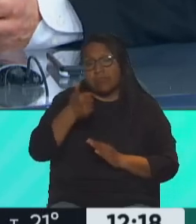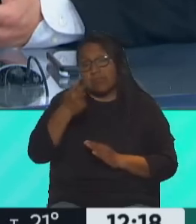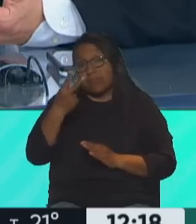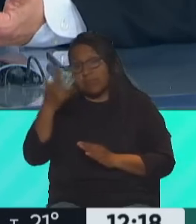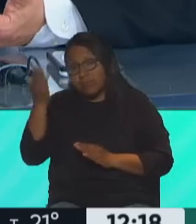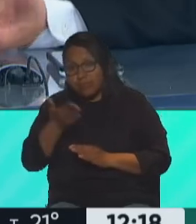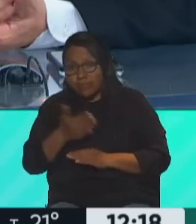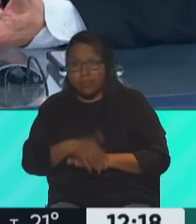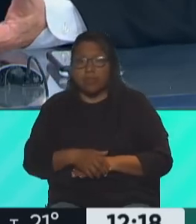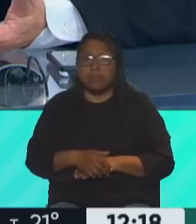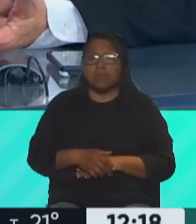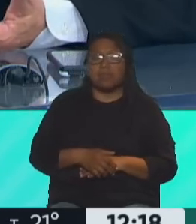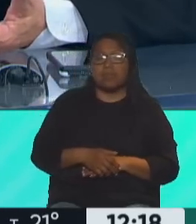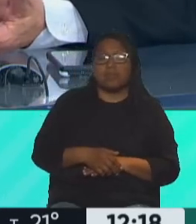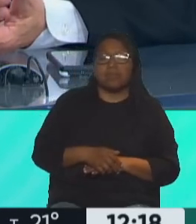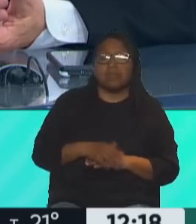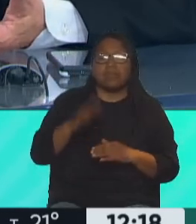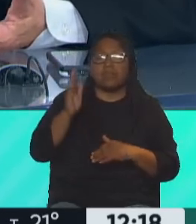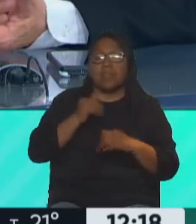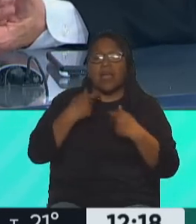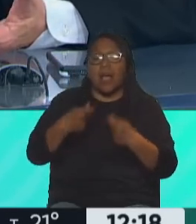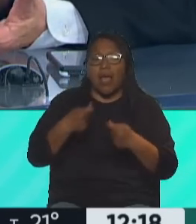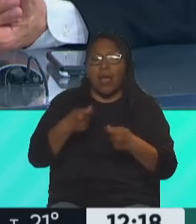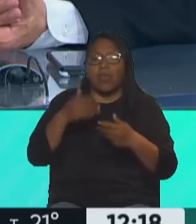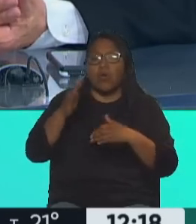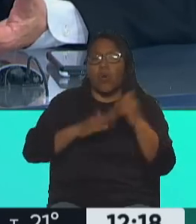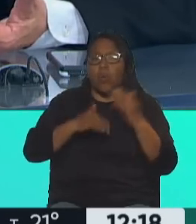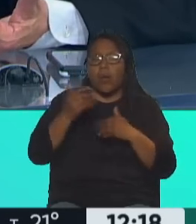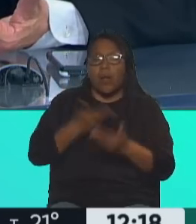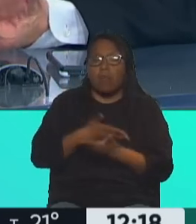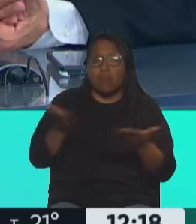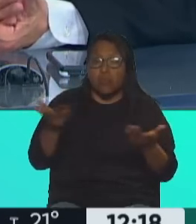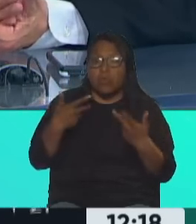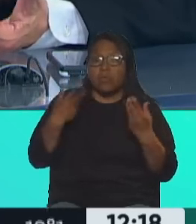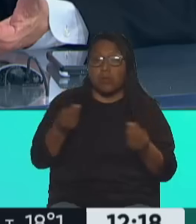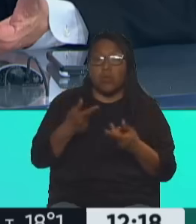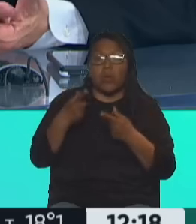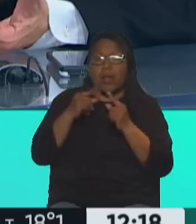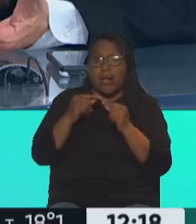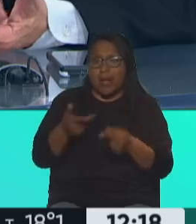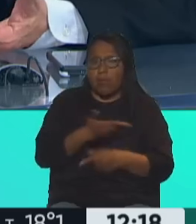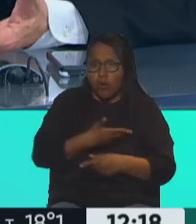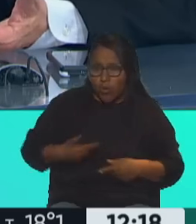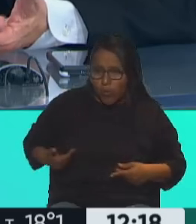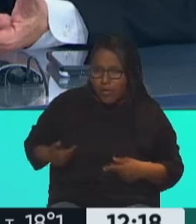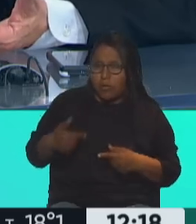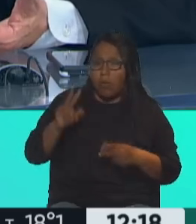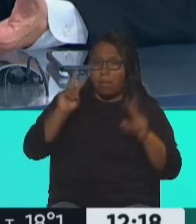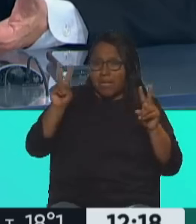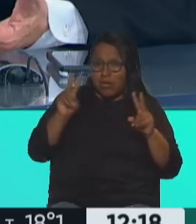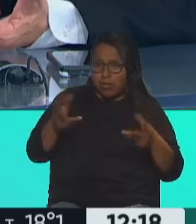62-63%. ¿Qué va a pasar con obra pública y gastos? Obra pública porque era un reclamo de los gobernadores, sobre todo los gobernadores peronistas que